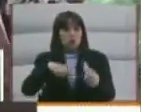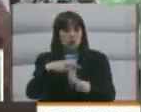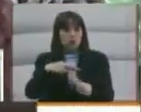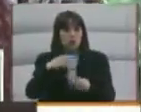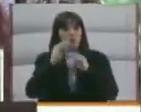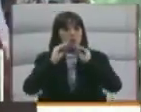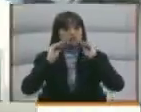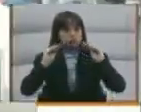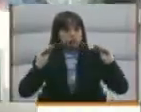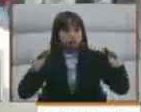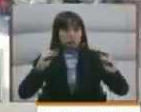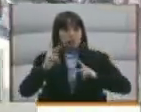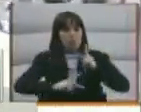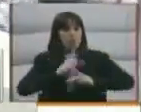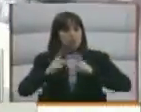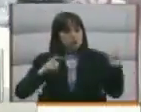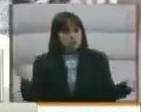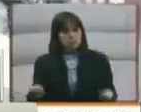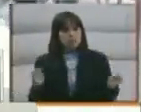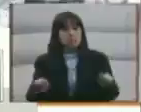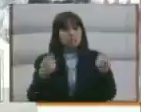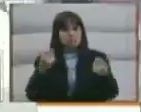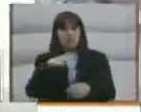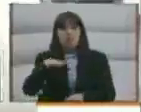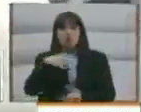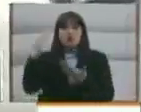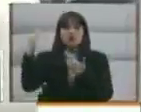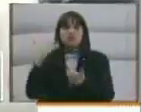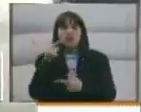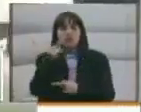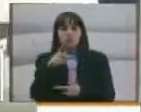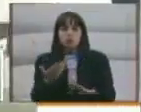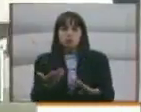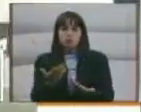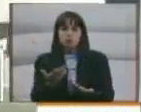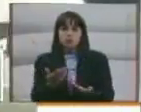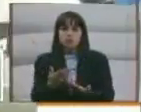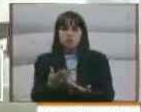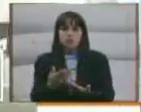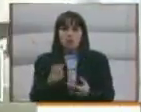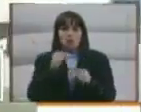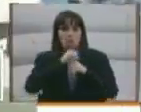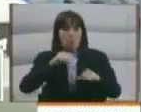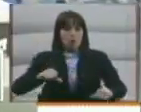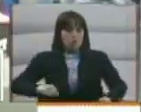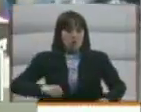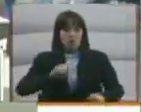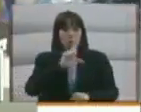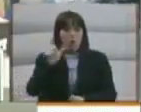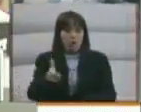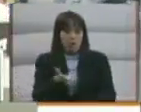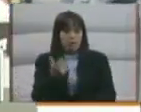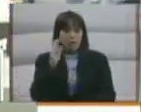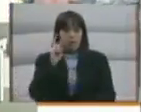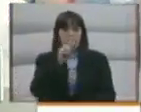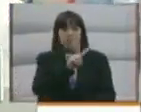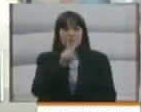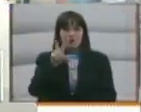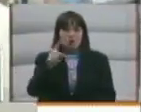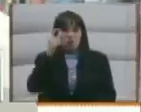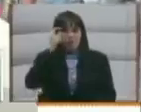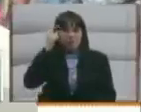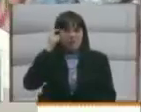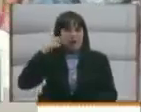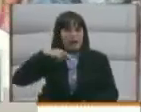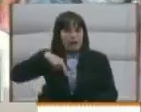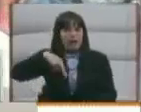a producir, ¿no? Mira, cuéntame, ¿desde dónde vienes tú? Yo vengo de Guanare, estado Portuguesa. Hace 22 días que estamos en esta